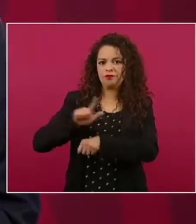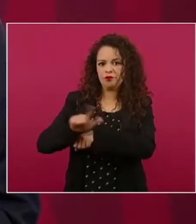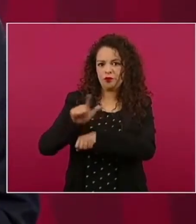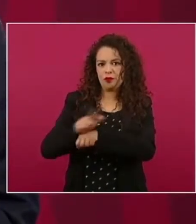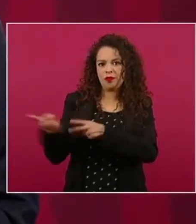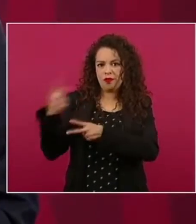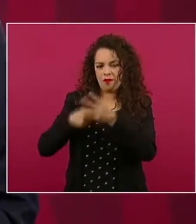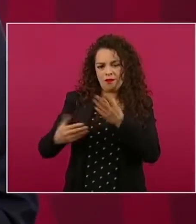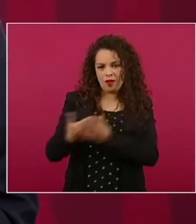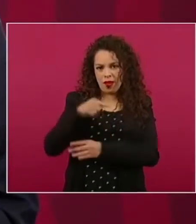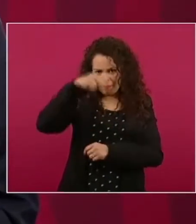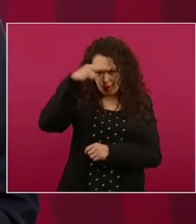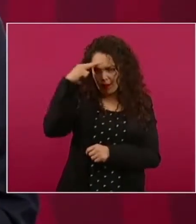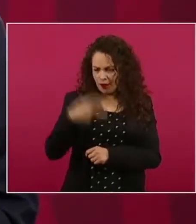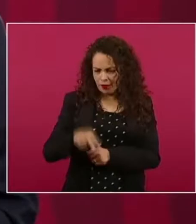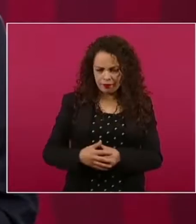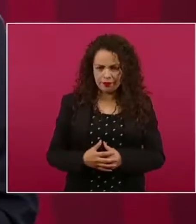centroamericanos.